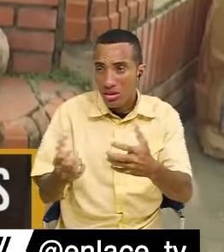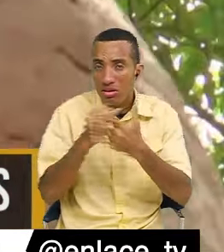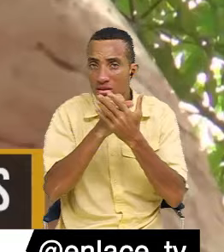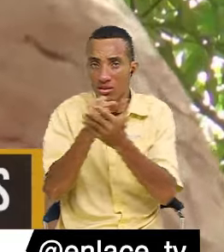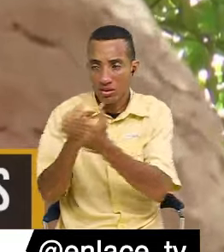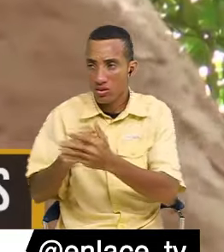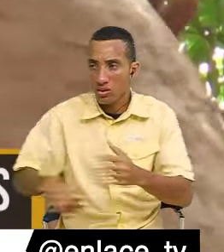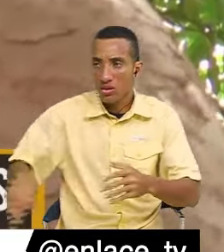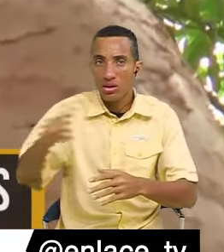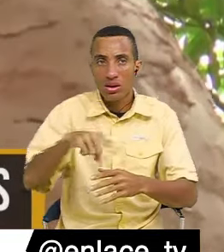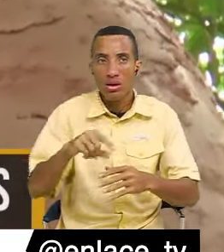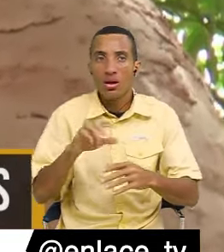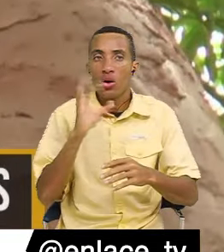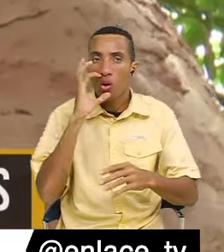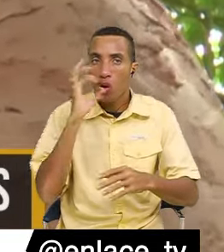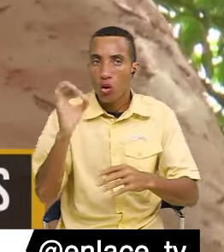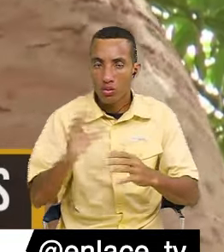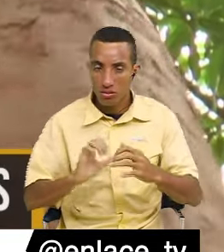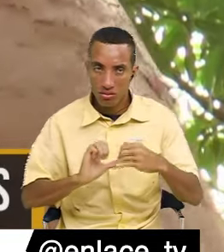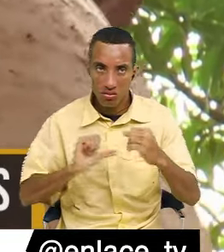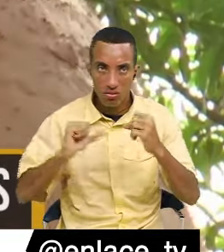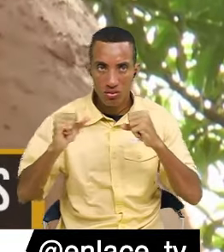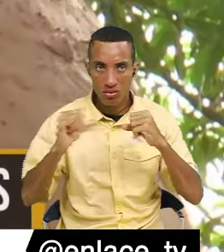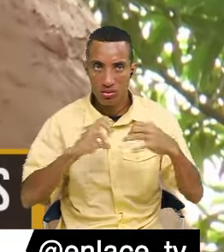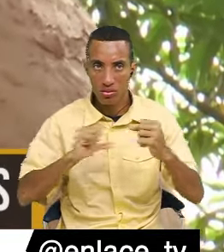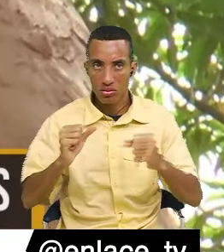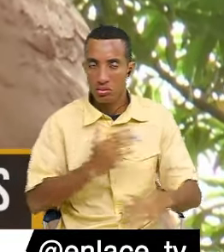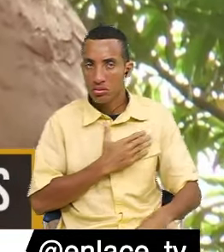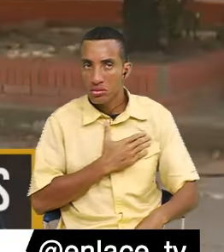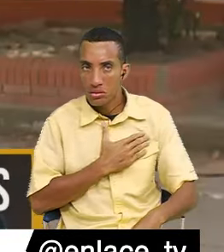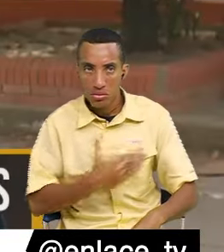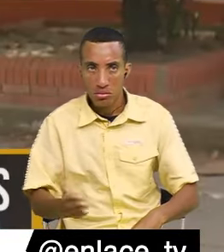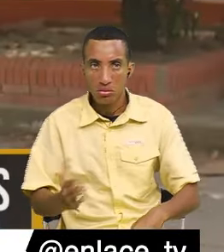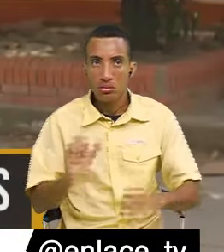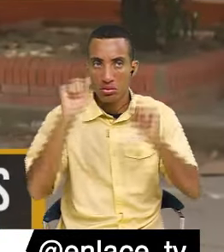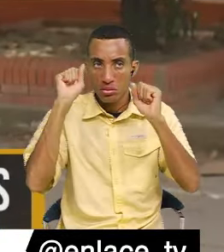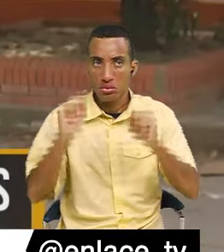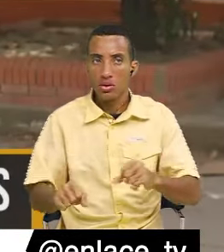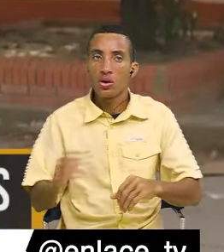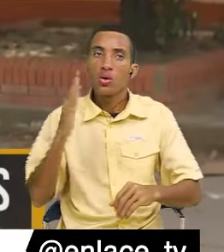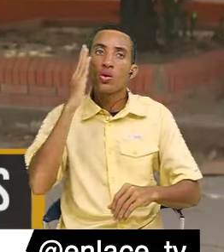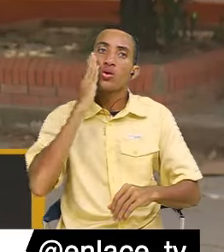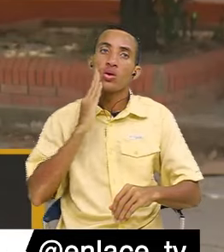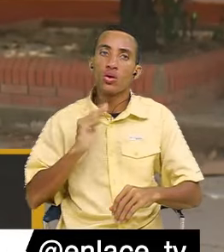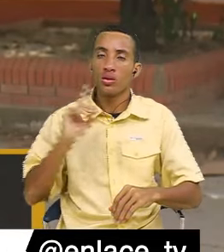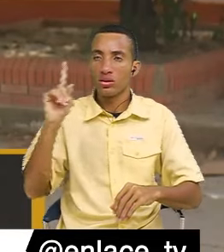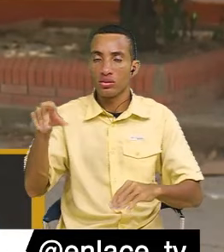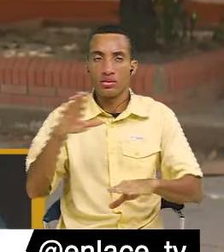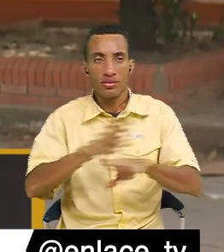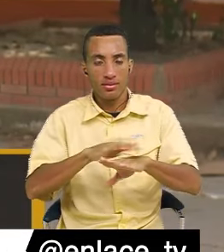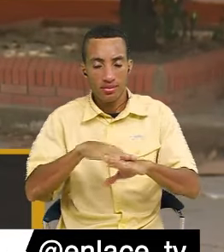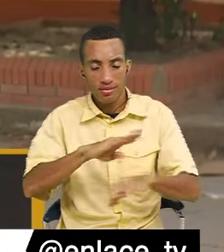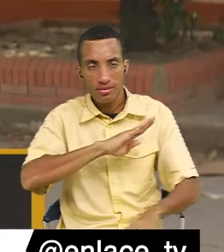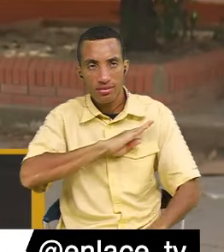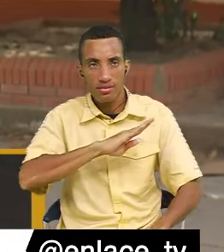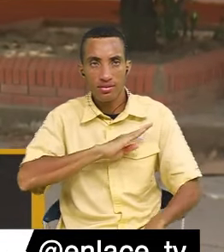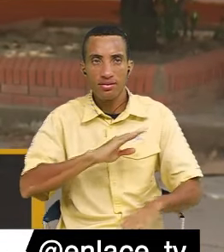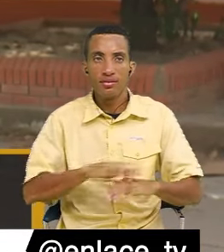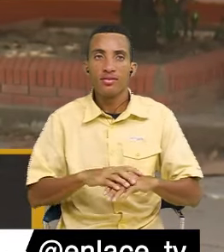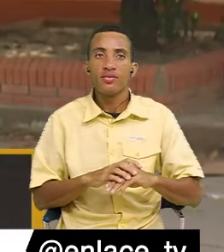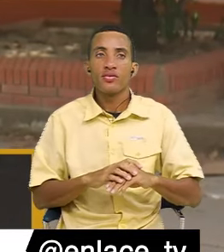este artesano alfarero que está dispuesto para brindarle la oportunidad a los jóvenes y a la administración municipal, en el